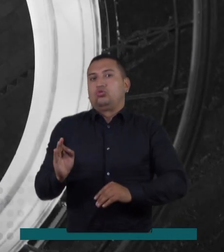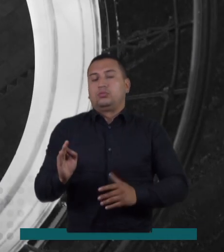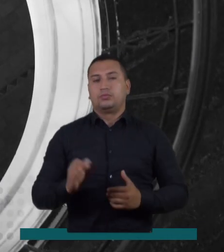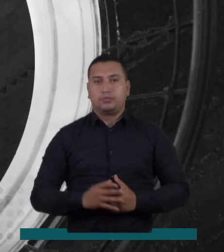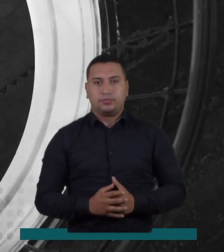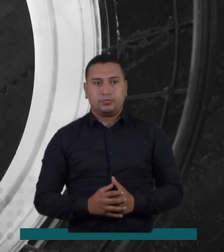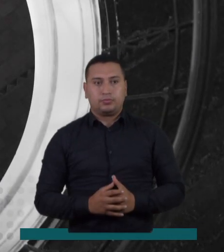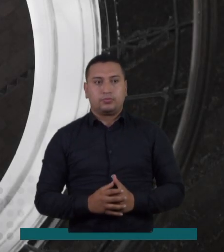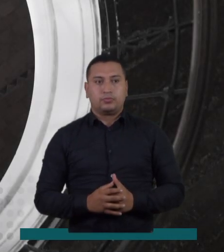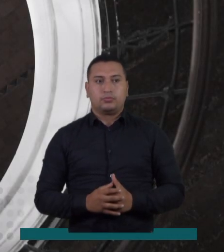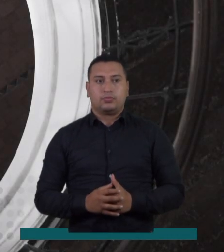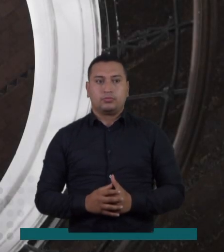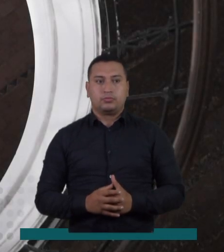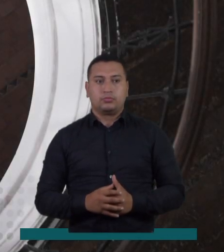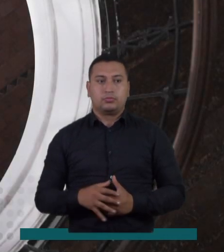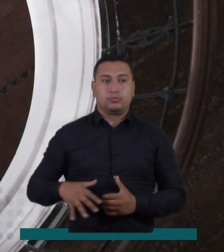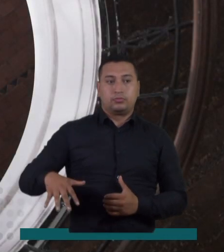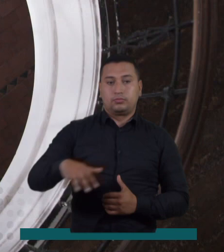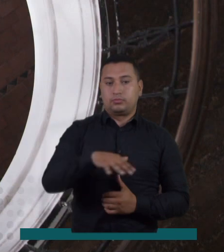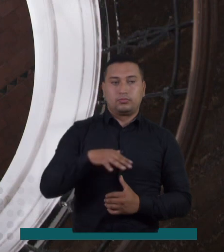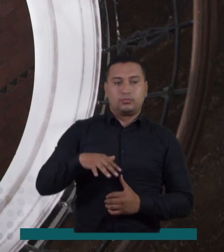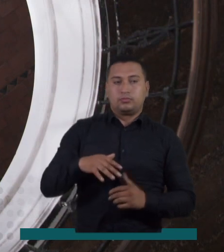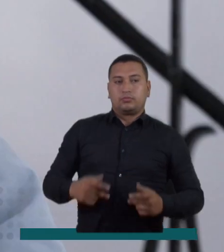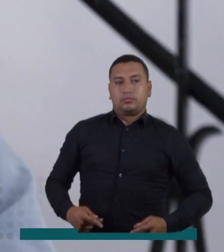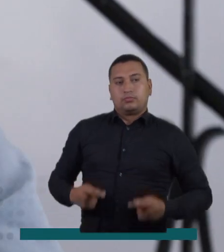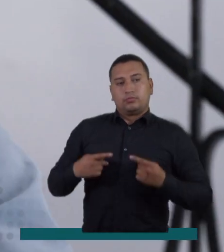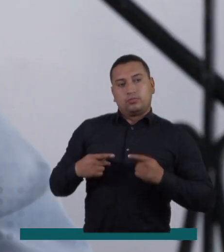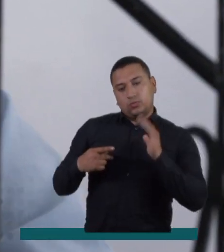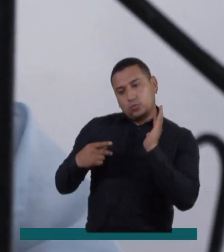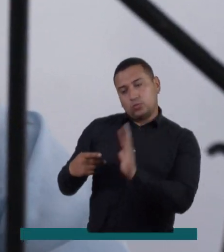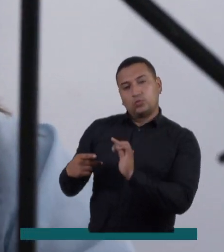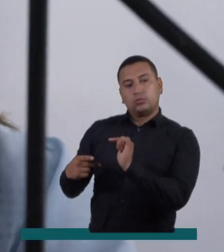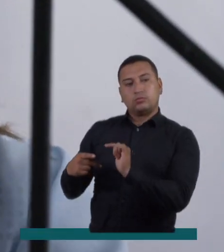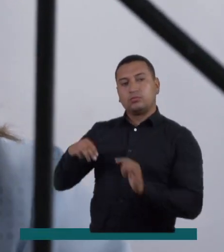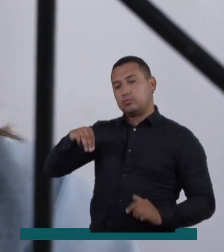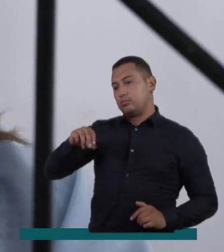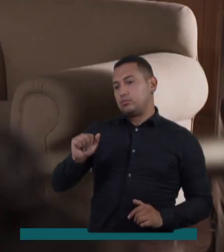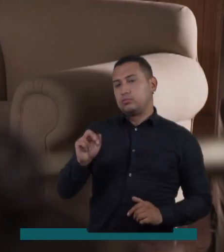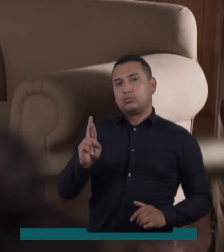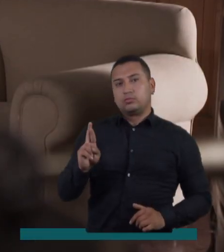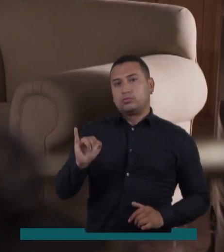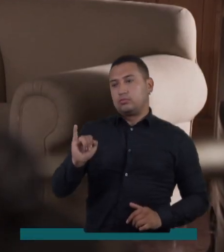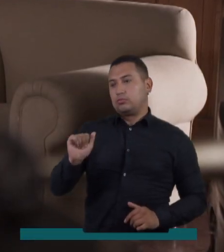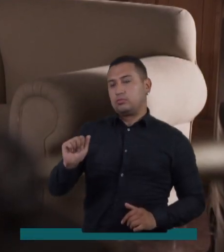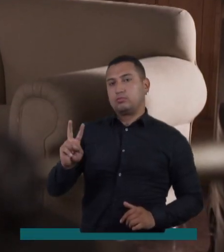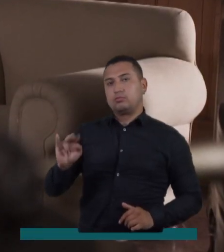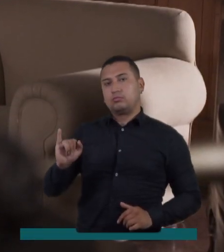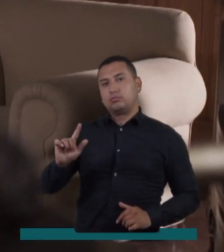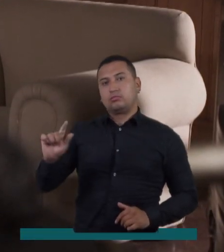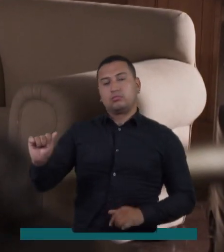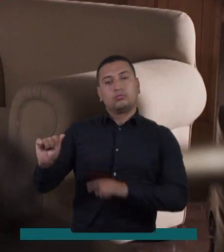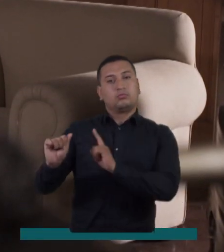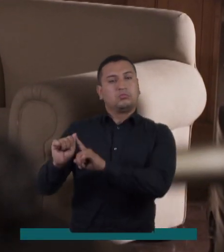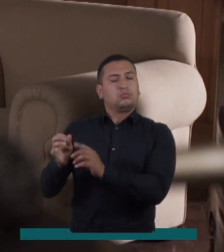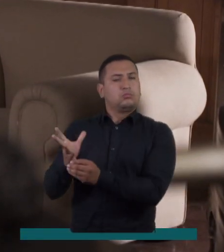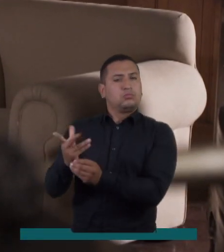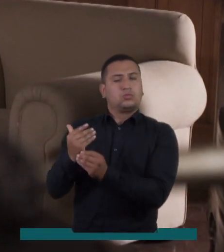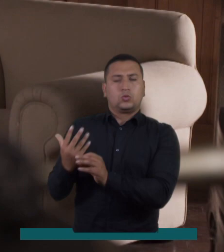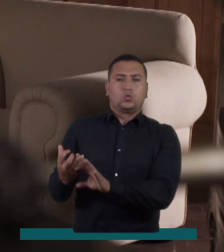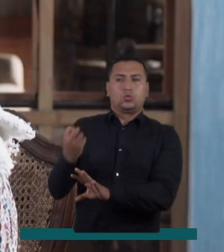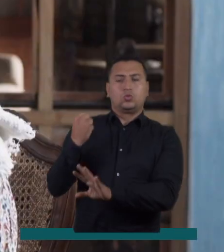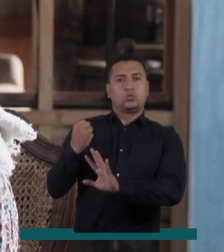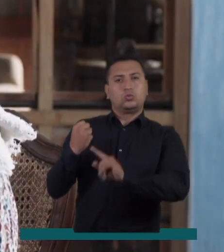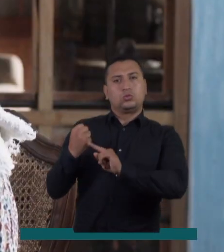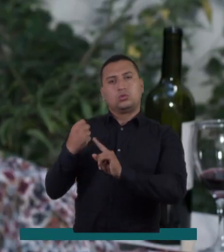La vida de María Villa. El Canal 13 presenta desde hoy esta serie que cuenta la historia de una de las artistas más reconocidas del siglo